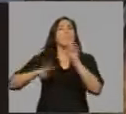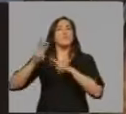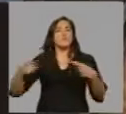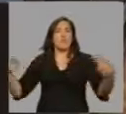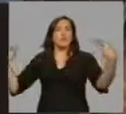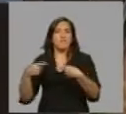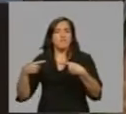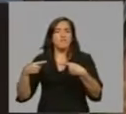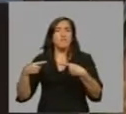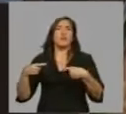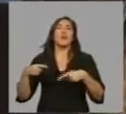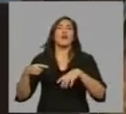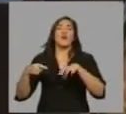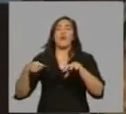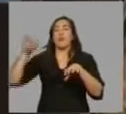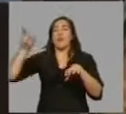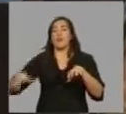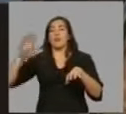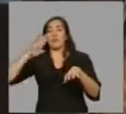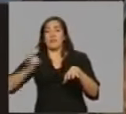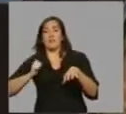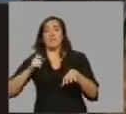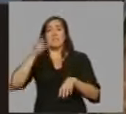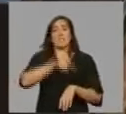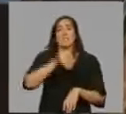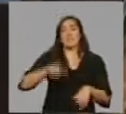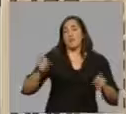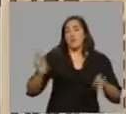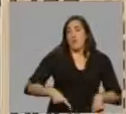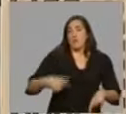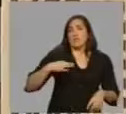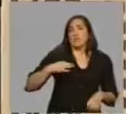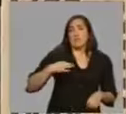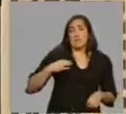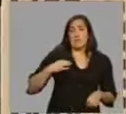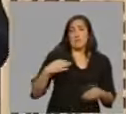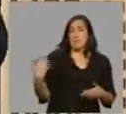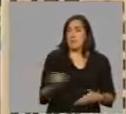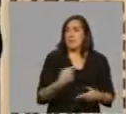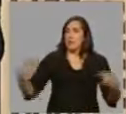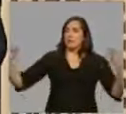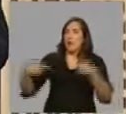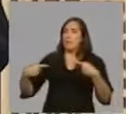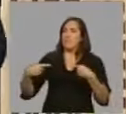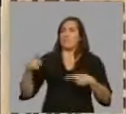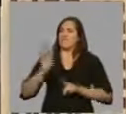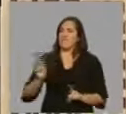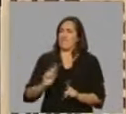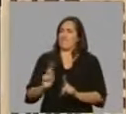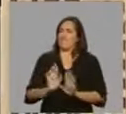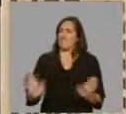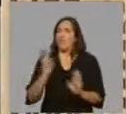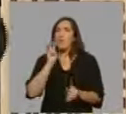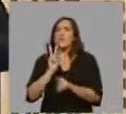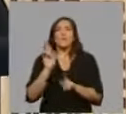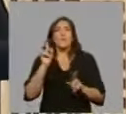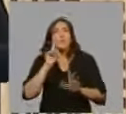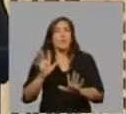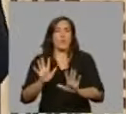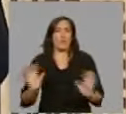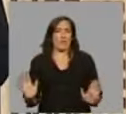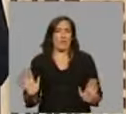enfrentarnos entre uniformados y civiles. Y hoy, precisamente, creo que en este momento tan histórico, donde